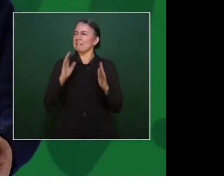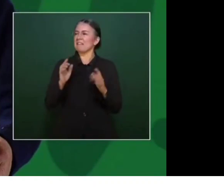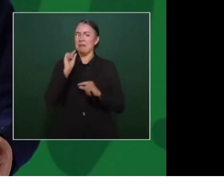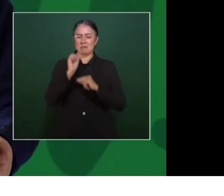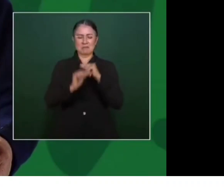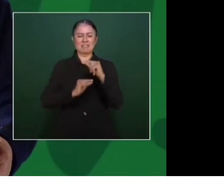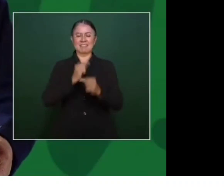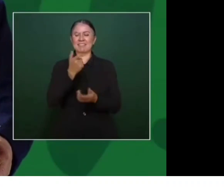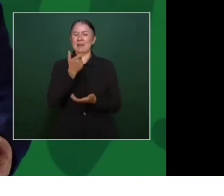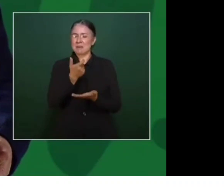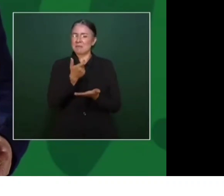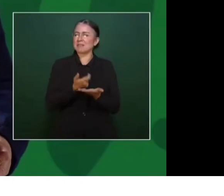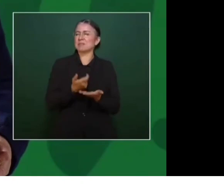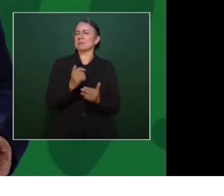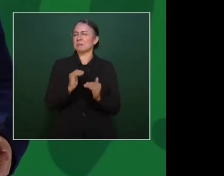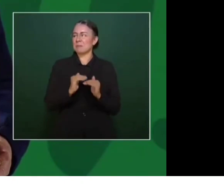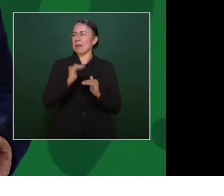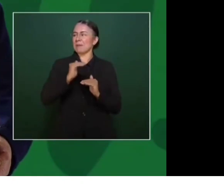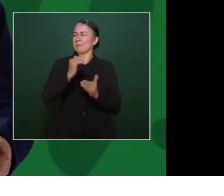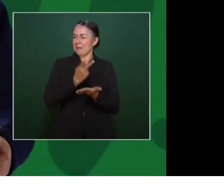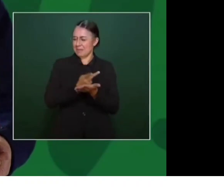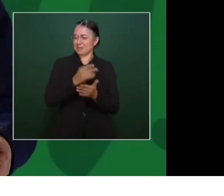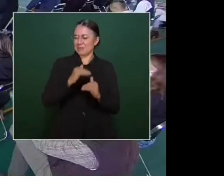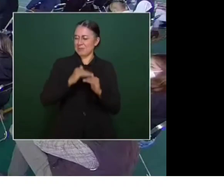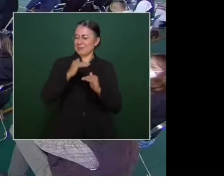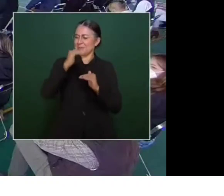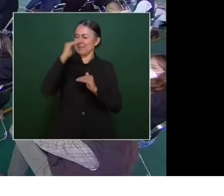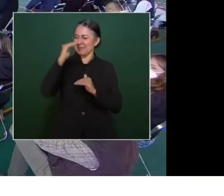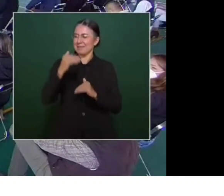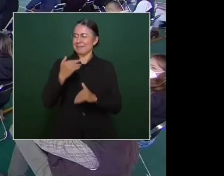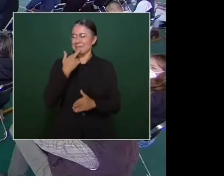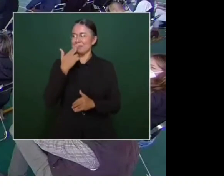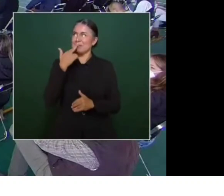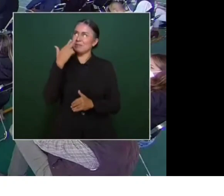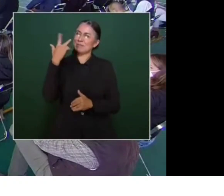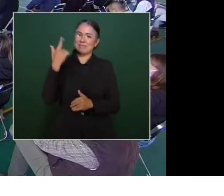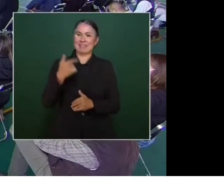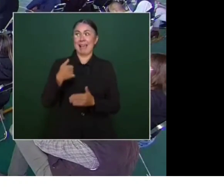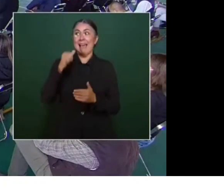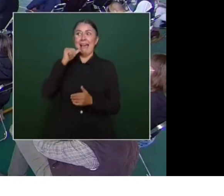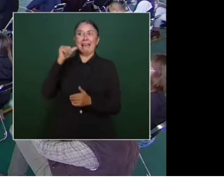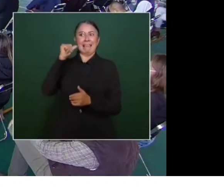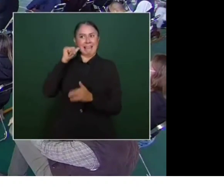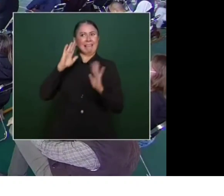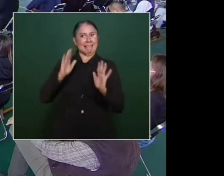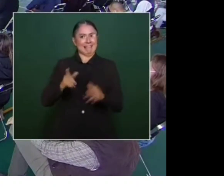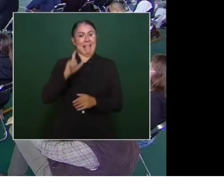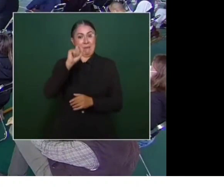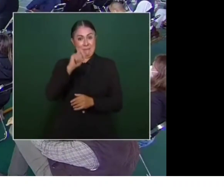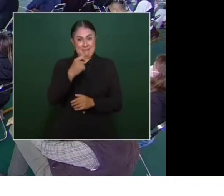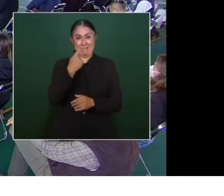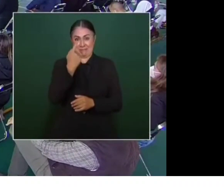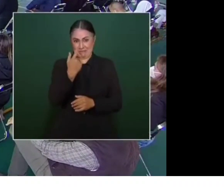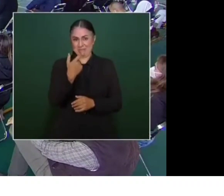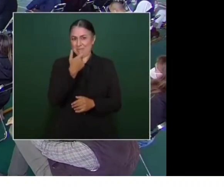peso, esto es importante decirlo. Ayer ya estuvo a 21.